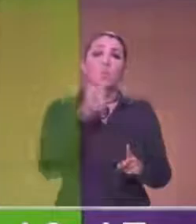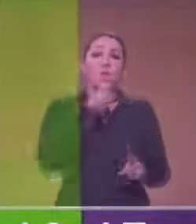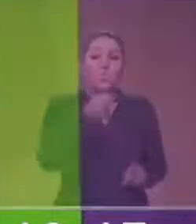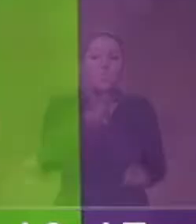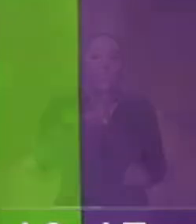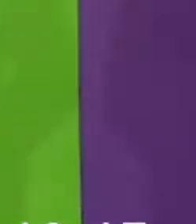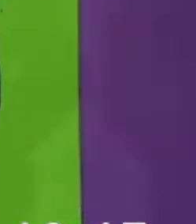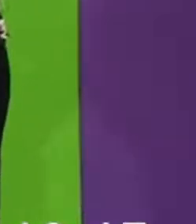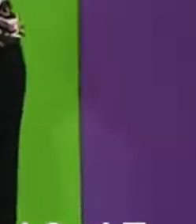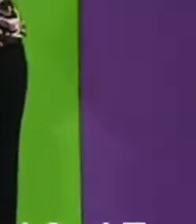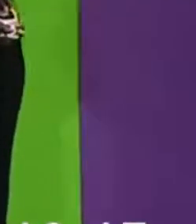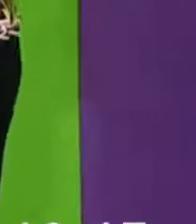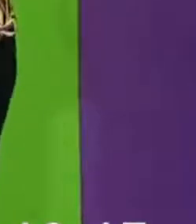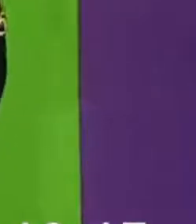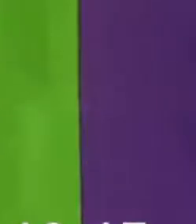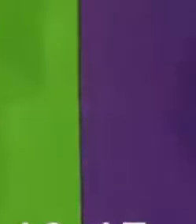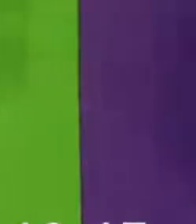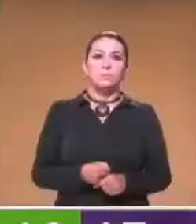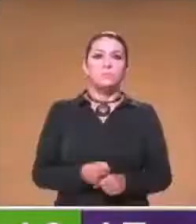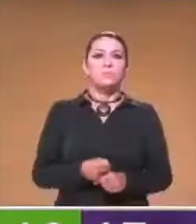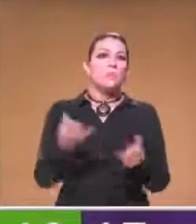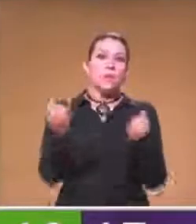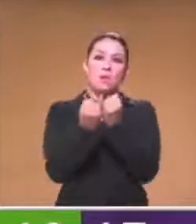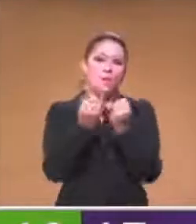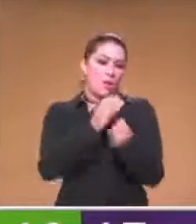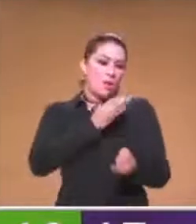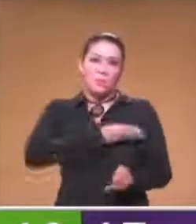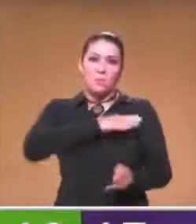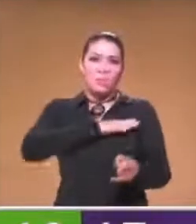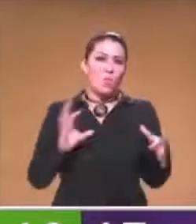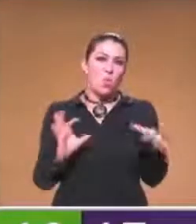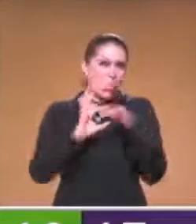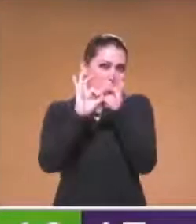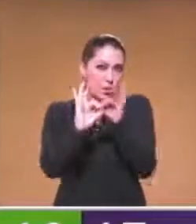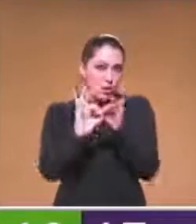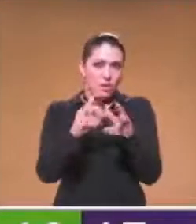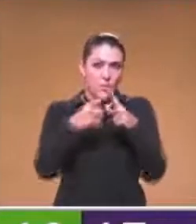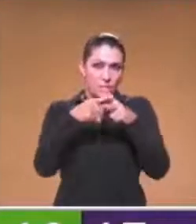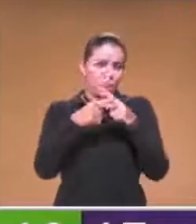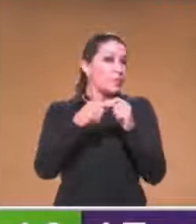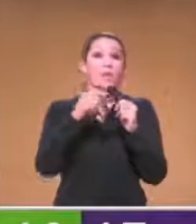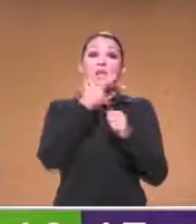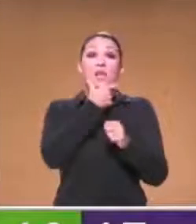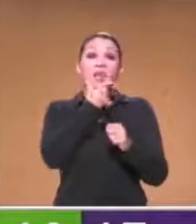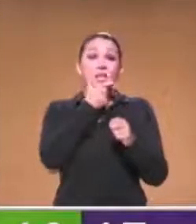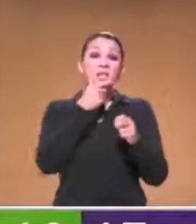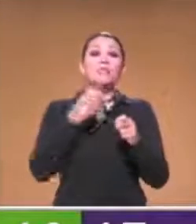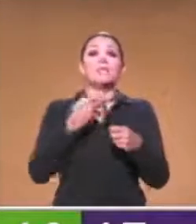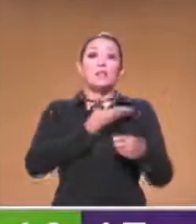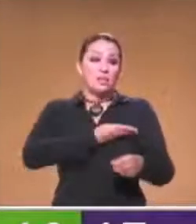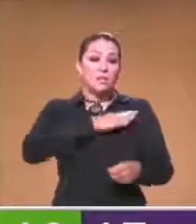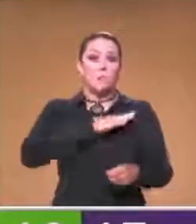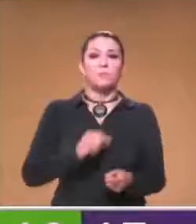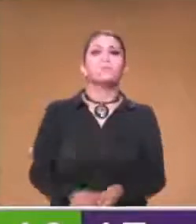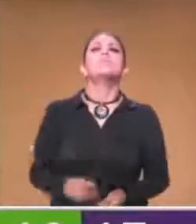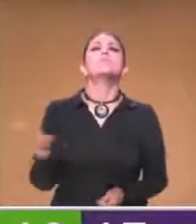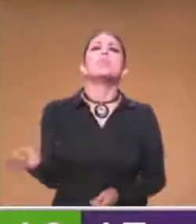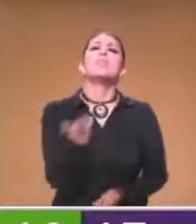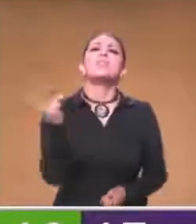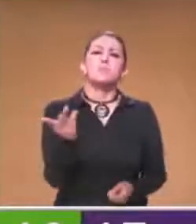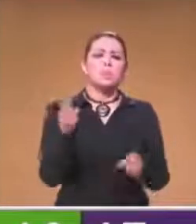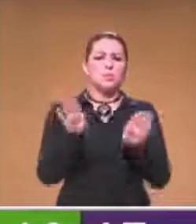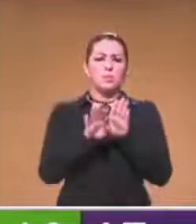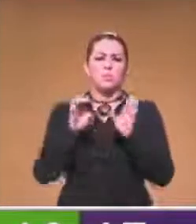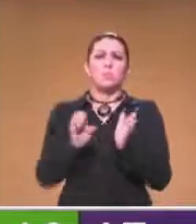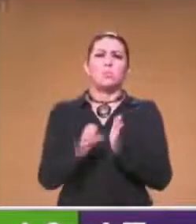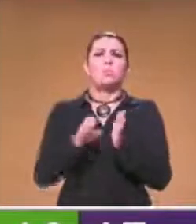lo que acabamos de ver en la asignatura de español. ¿Cuáles son las preguntas básicas que realizaríamos? Aquí tenemos un ejemplo. What is your name? ¿Cuál es